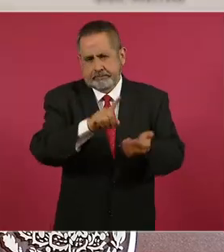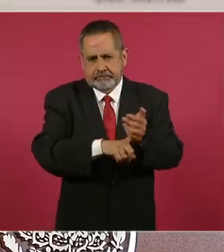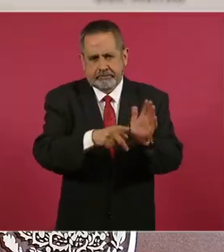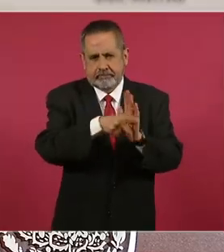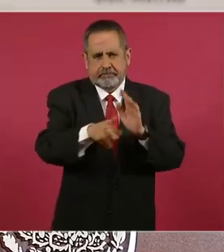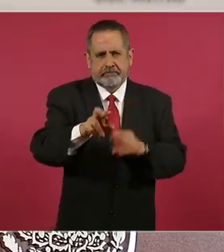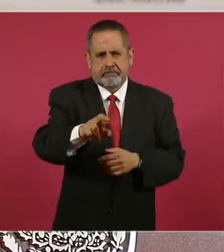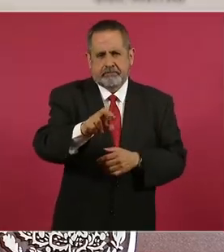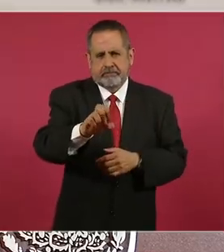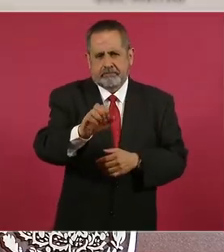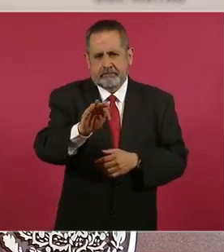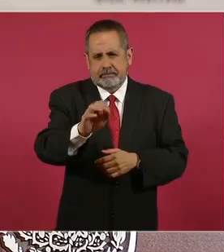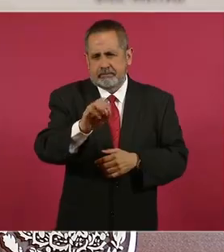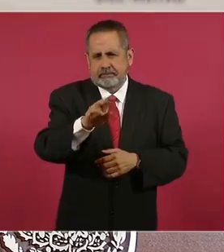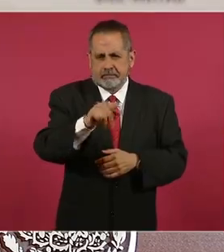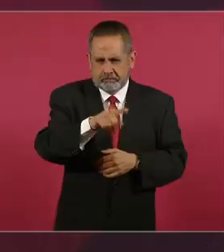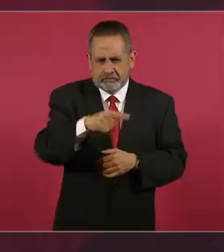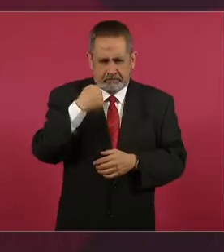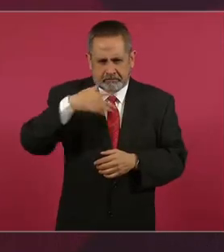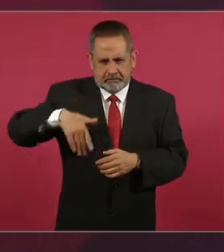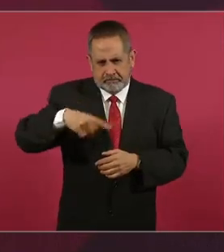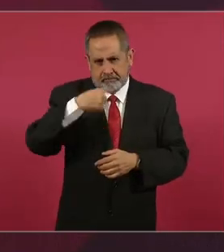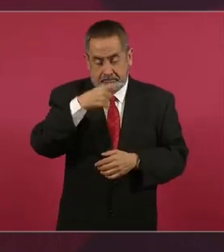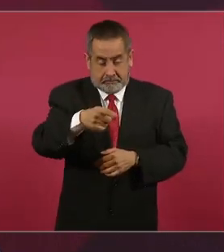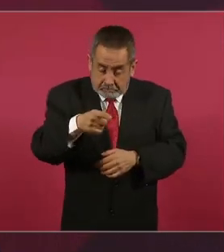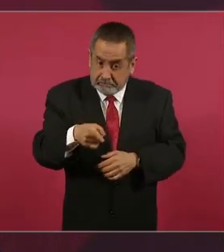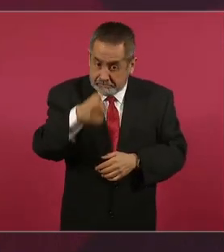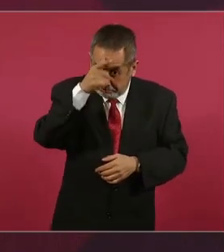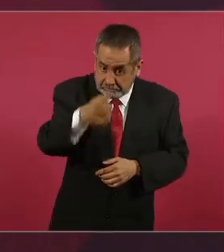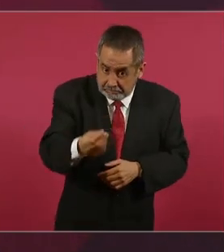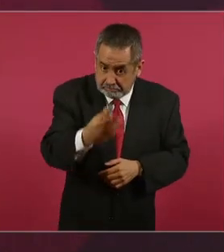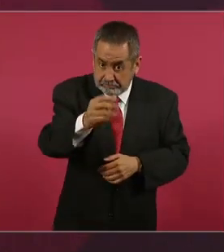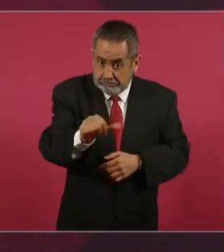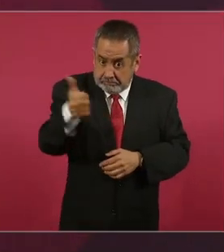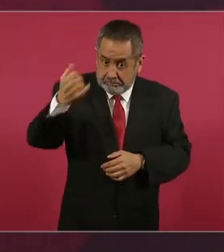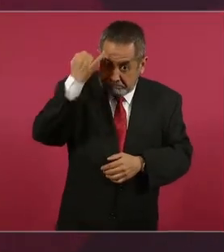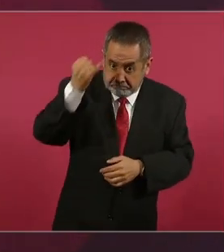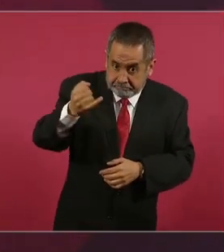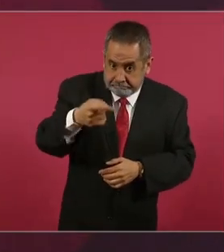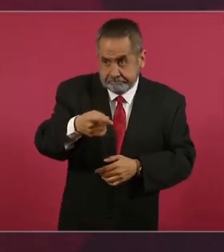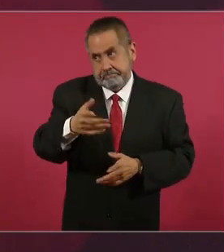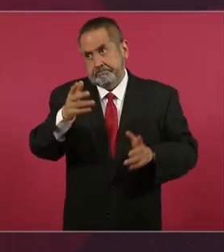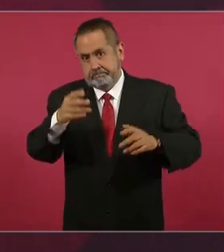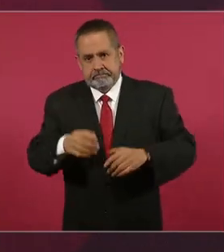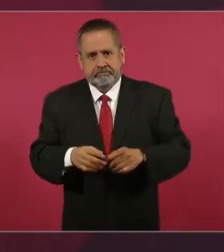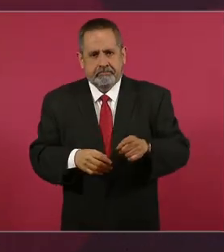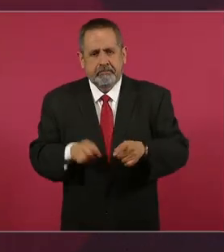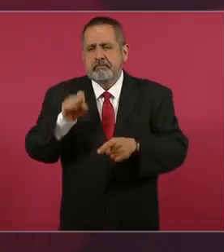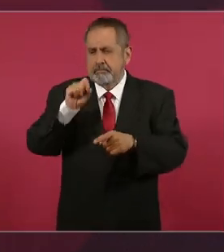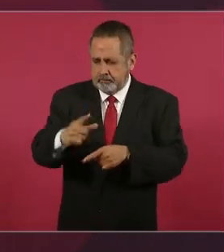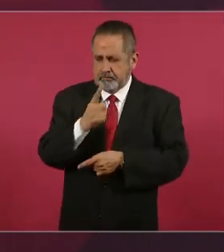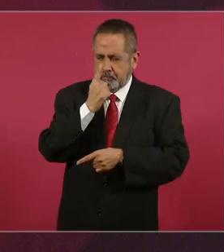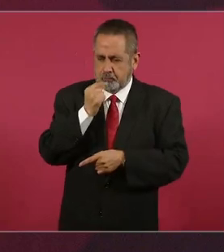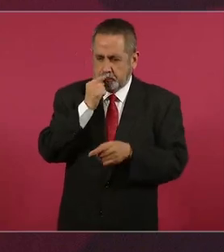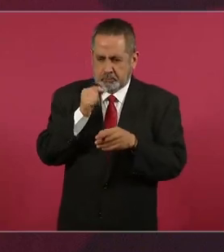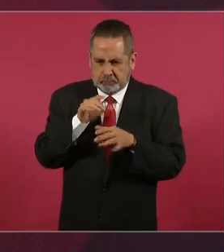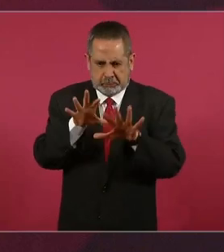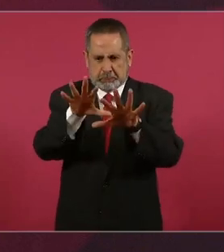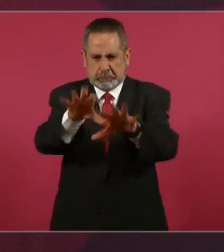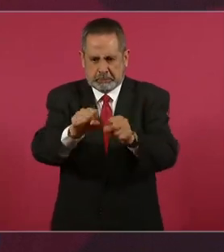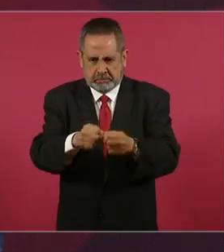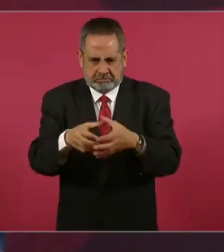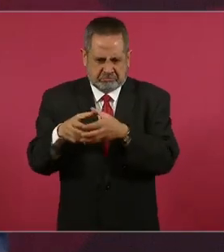Reforma. Ya, ahora ya conozco otra versión, ¿sí? Que fueron los policías los que